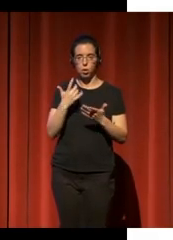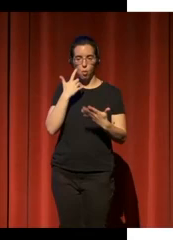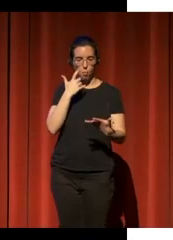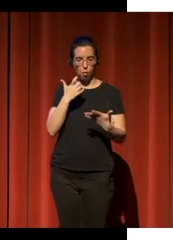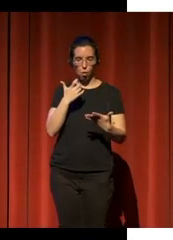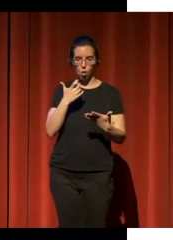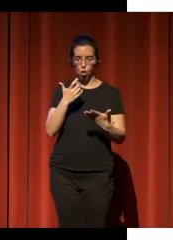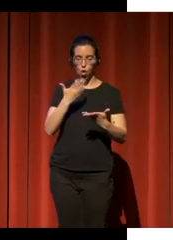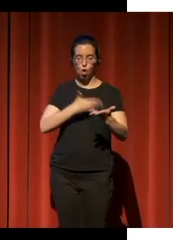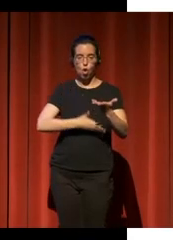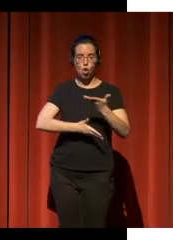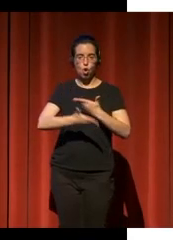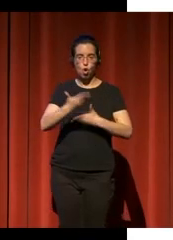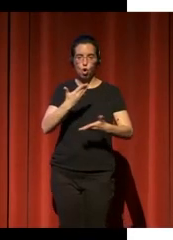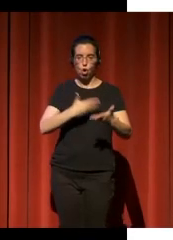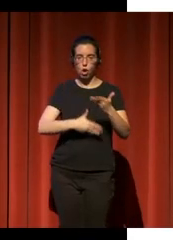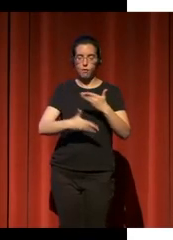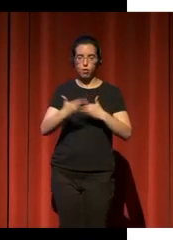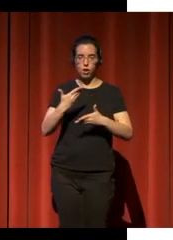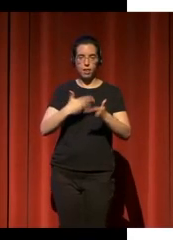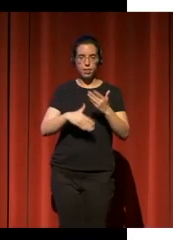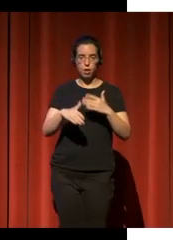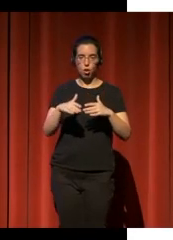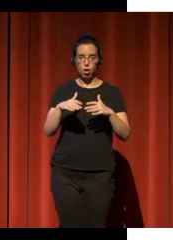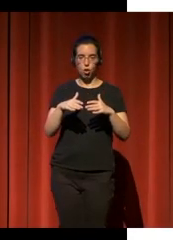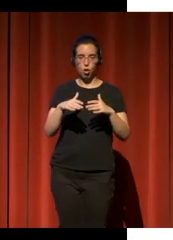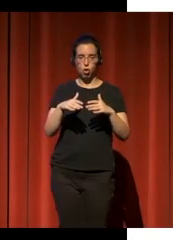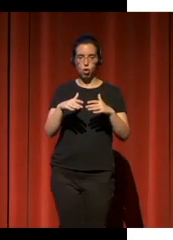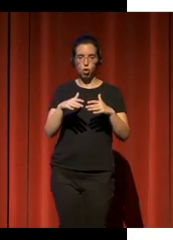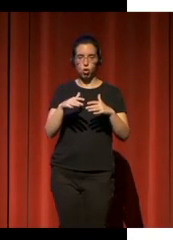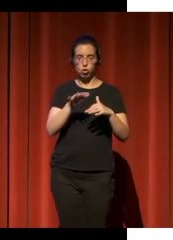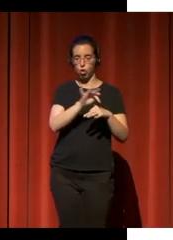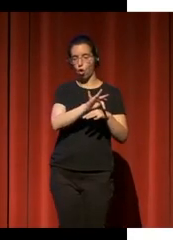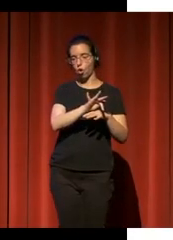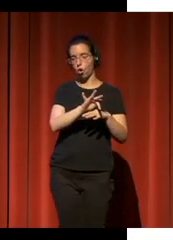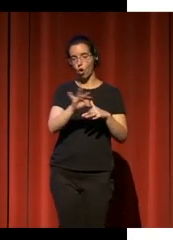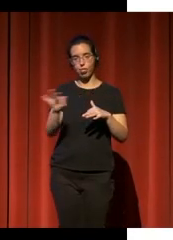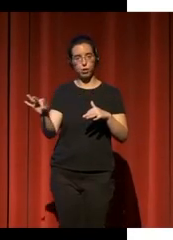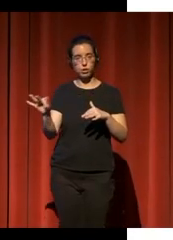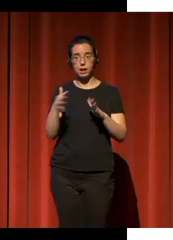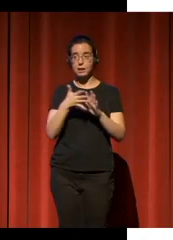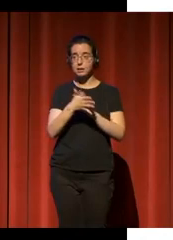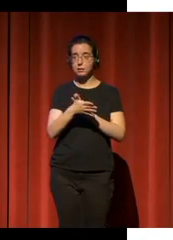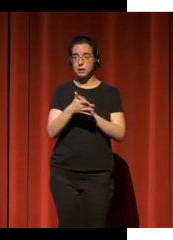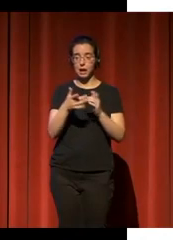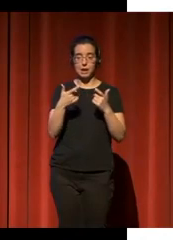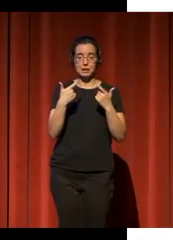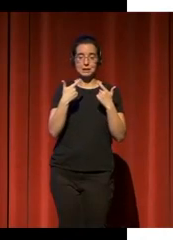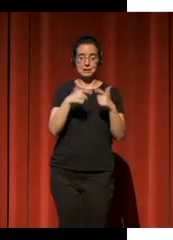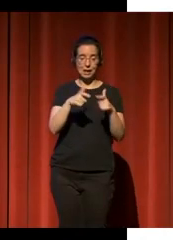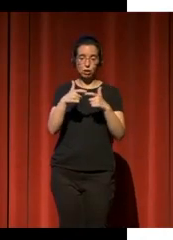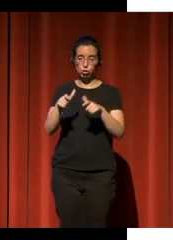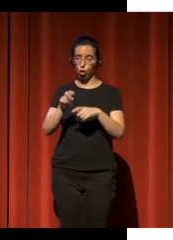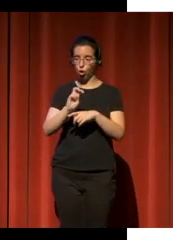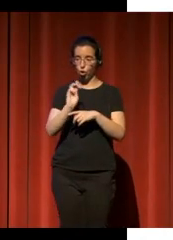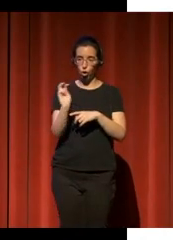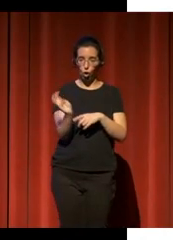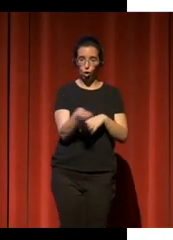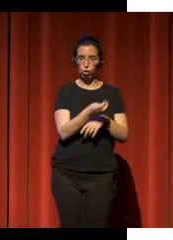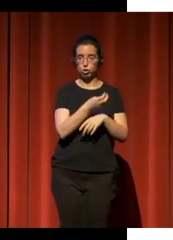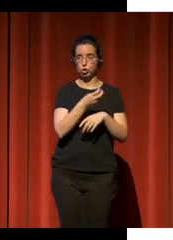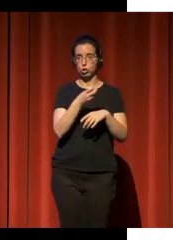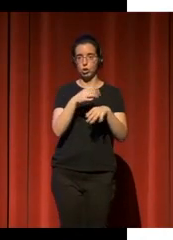horizontal en la o de demanda de colaboración horizontal es decir hacia otros sectores de la Administración hacia profesionales